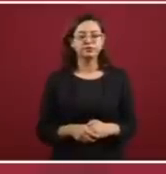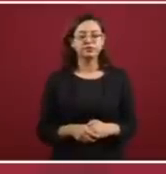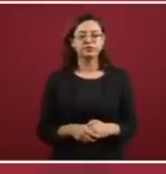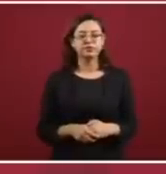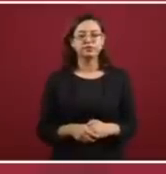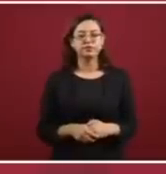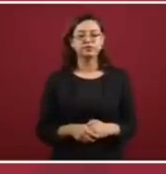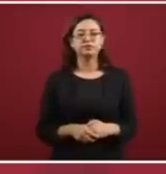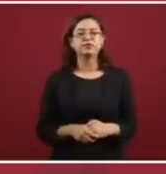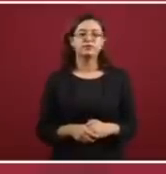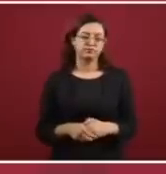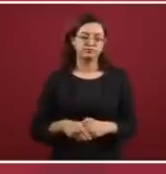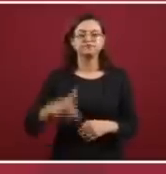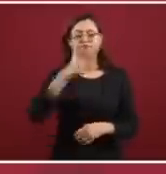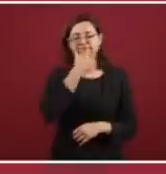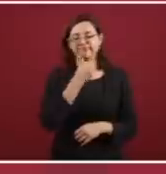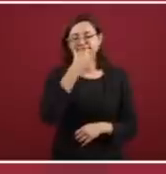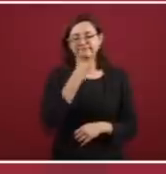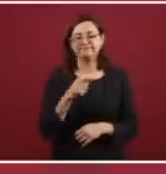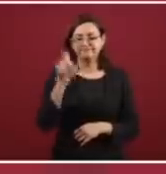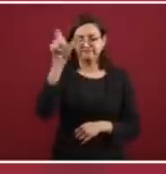Francisco I. Madero,